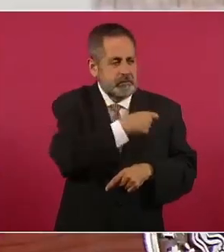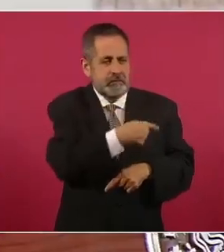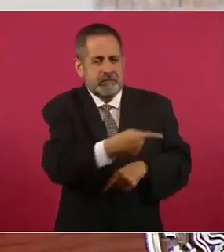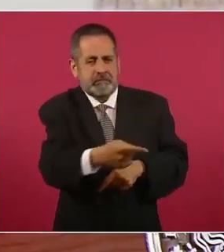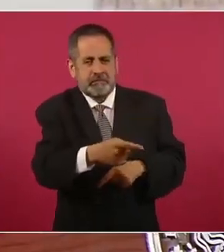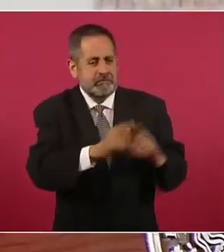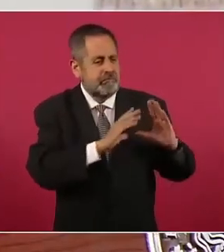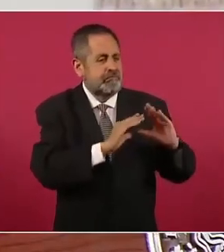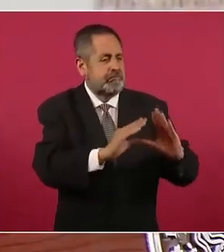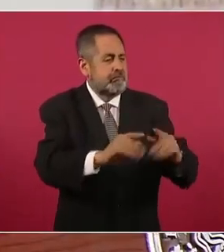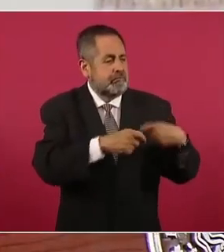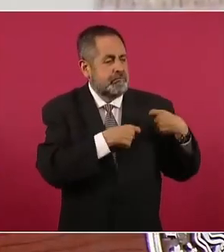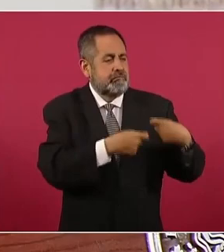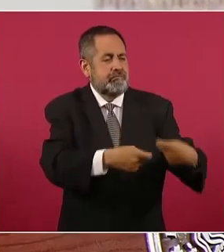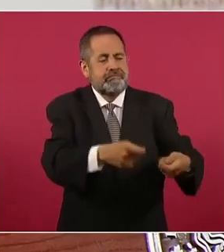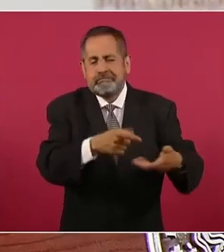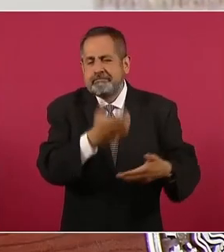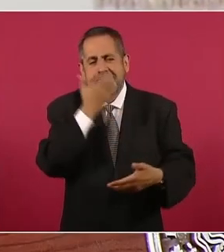hitlerismo.